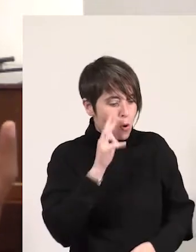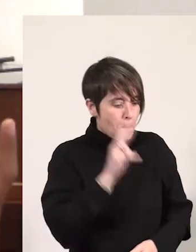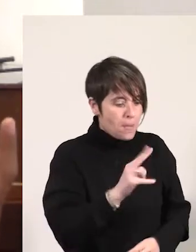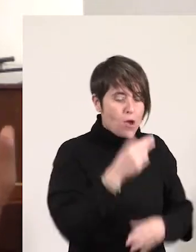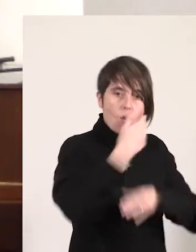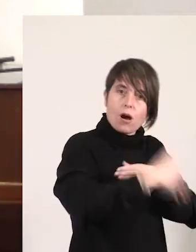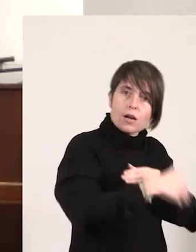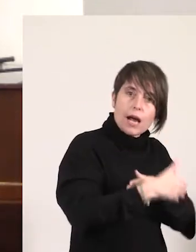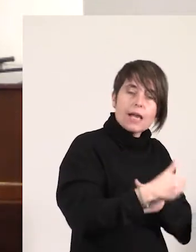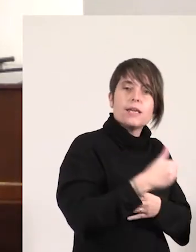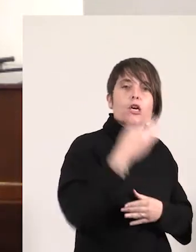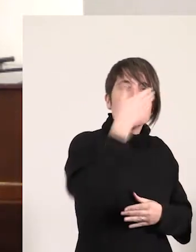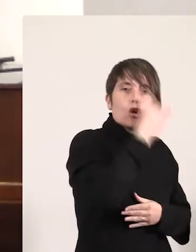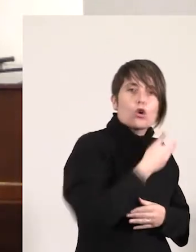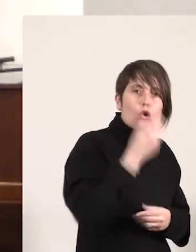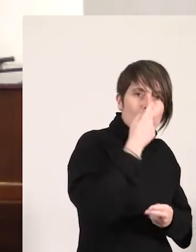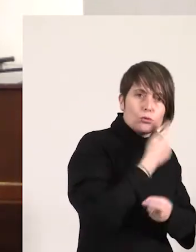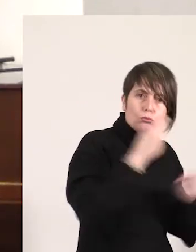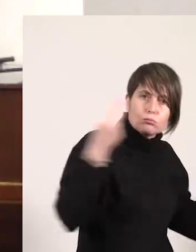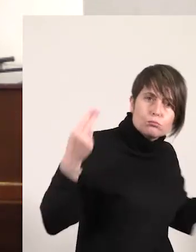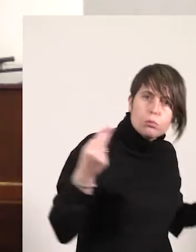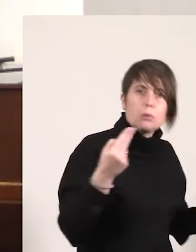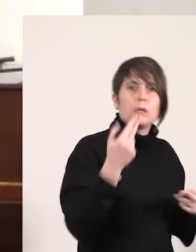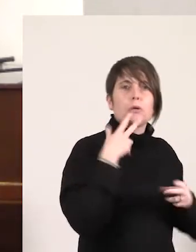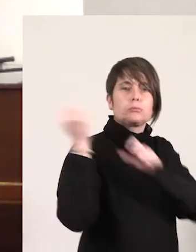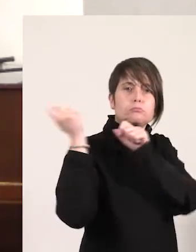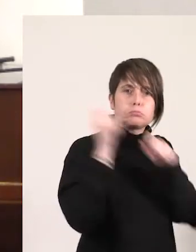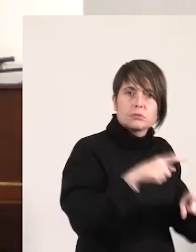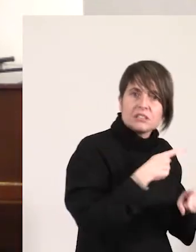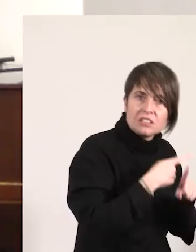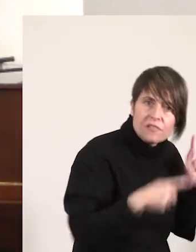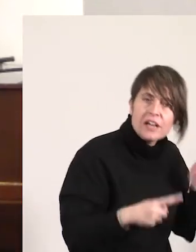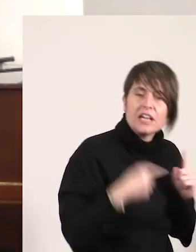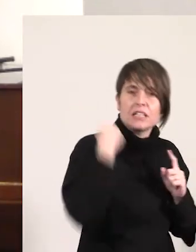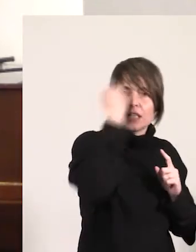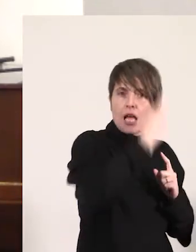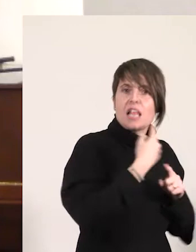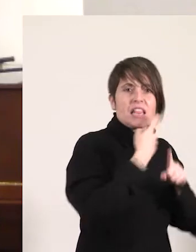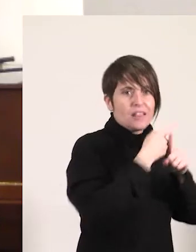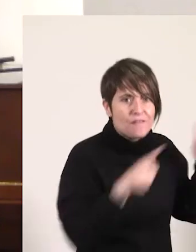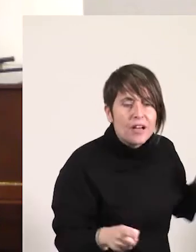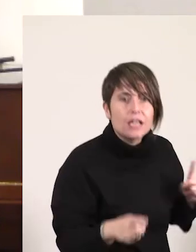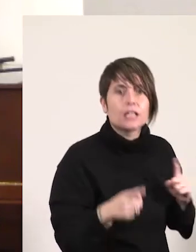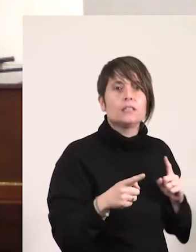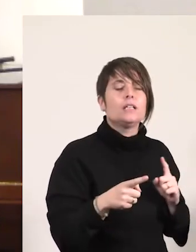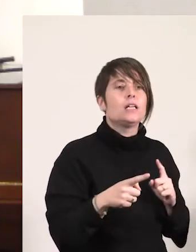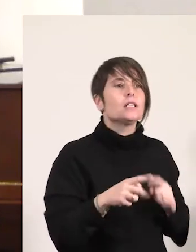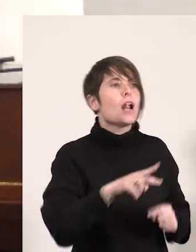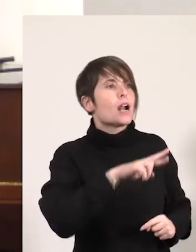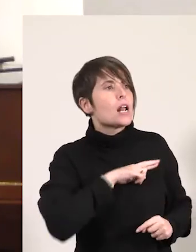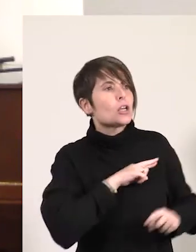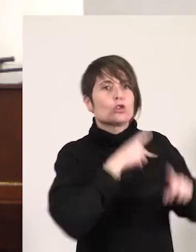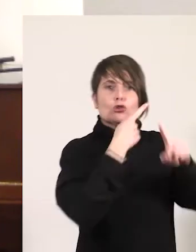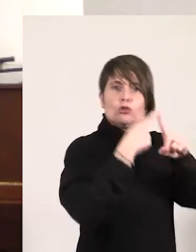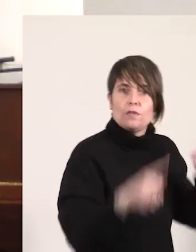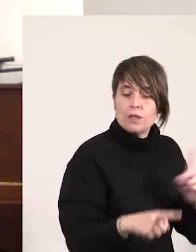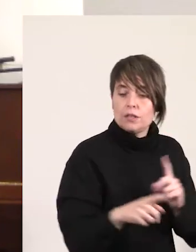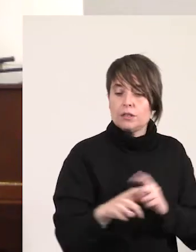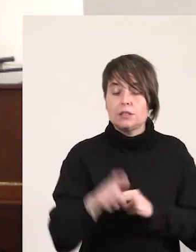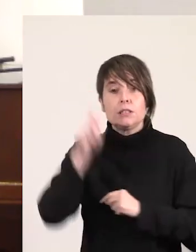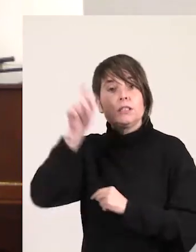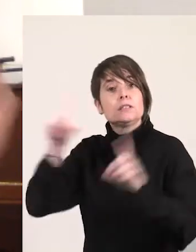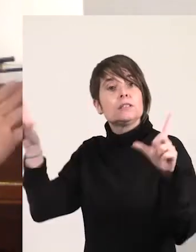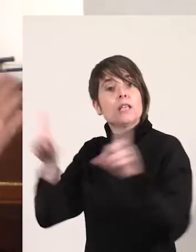en la calle? O sea, yo en la calle veo unos colegios públicos con teces diversas, orígenes diversos, credos